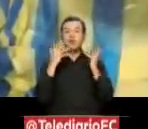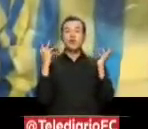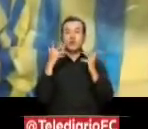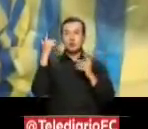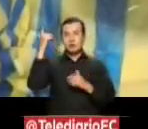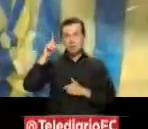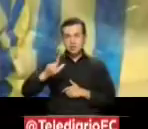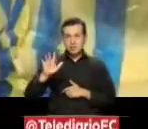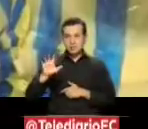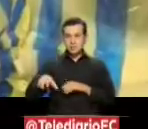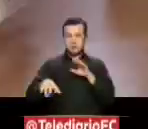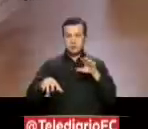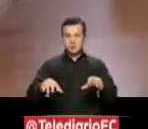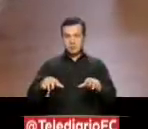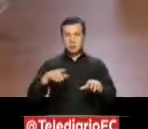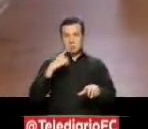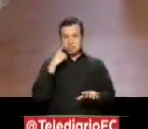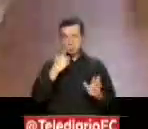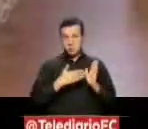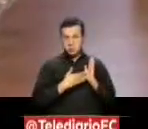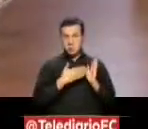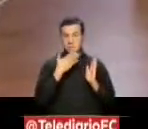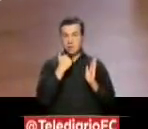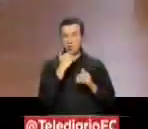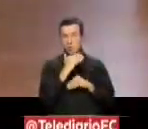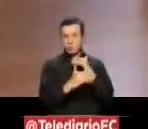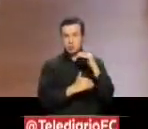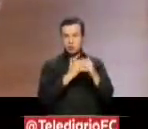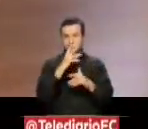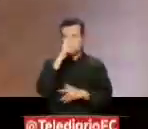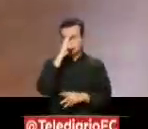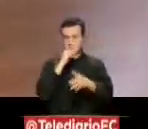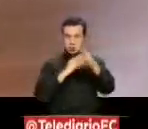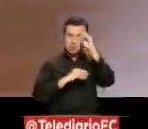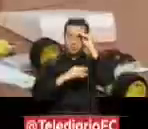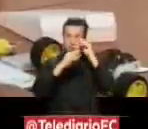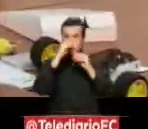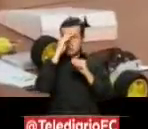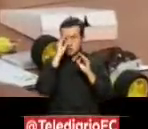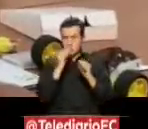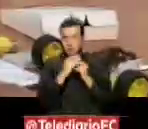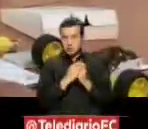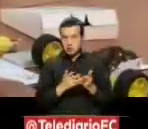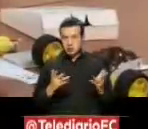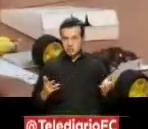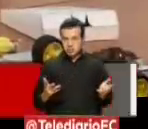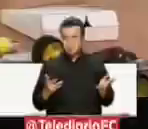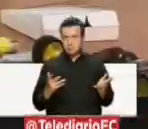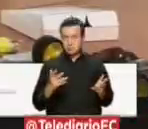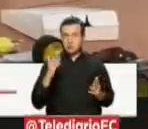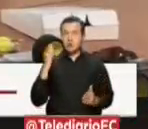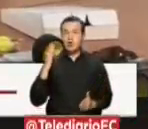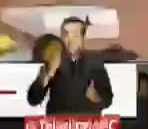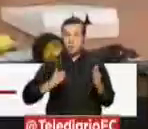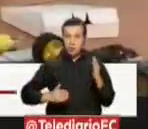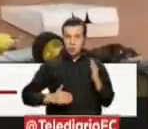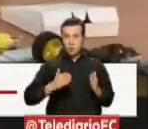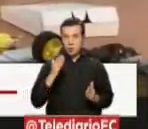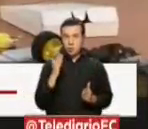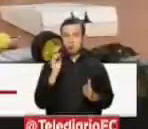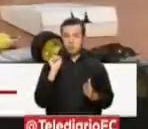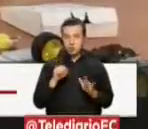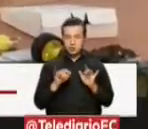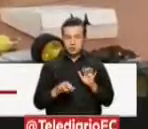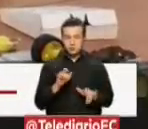Loja como un modelo de aplicación para mejorar los procesos de enseñanza-aprendizaje. Hacemos robots